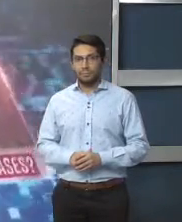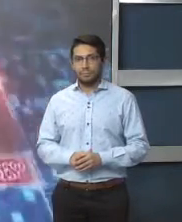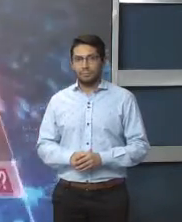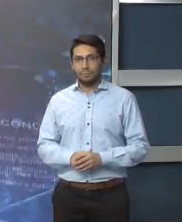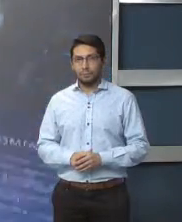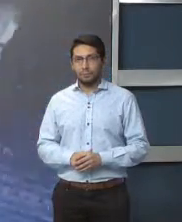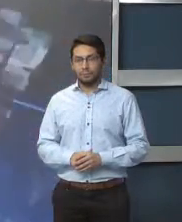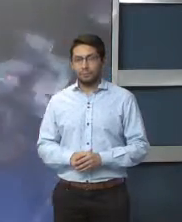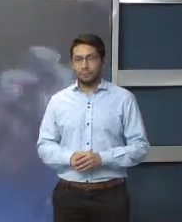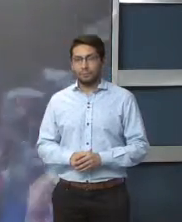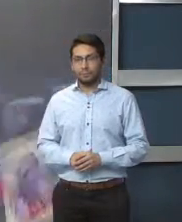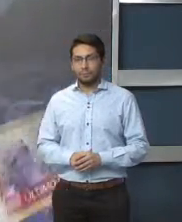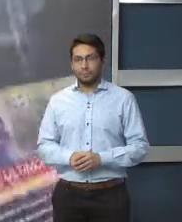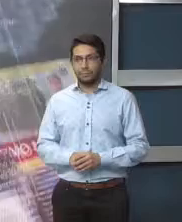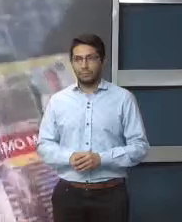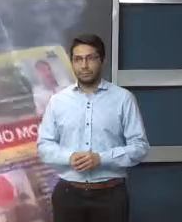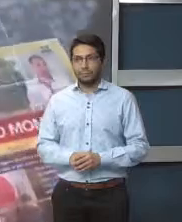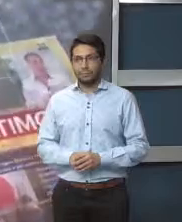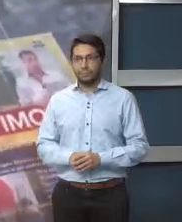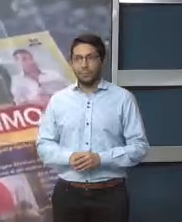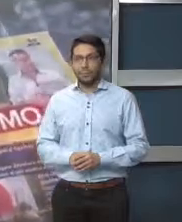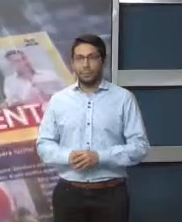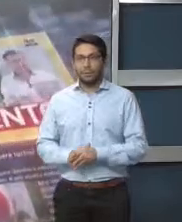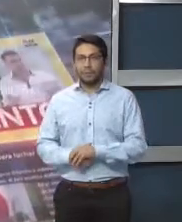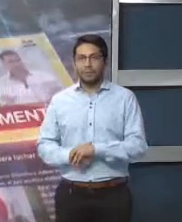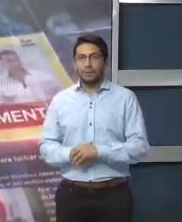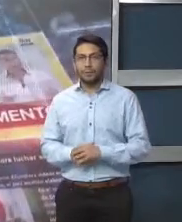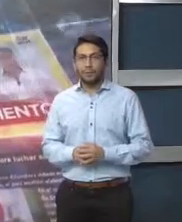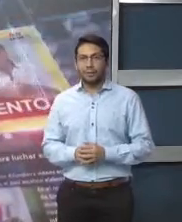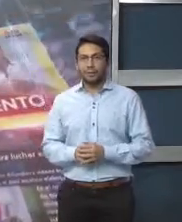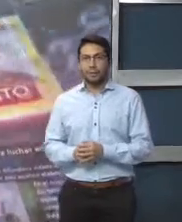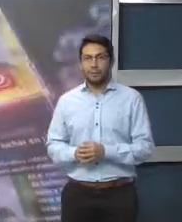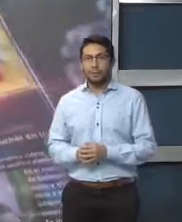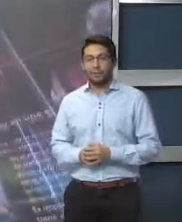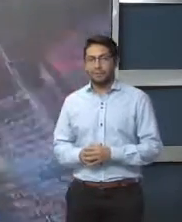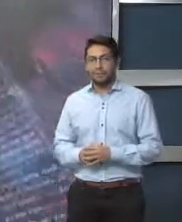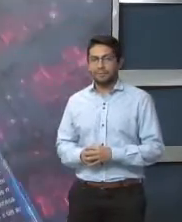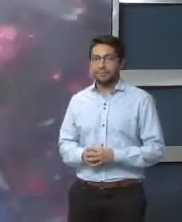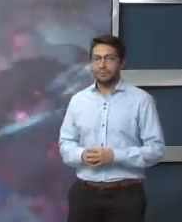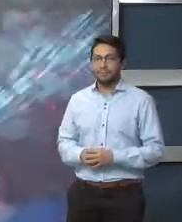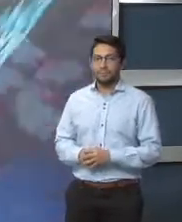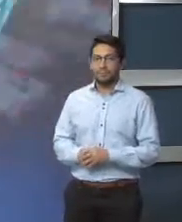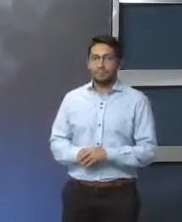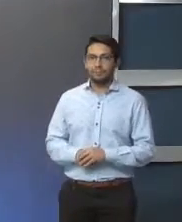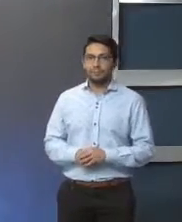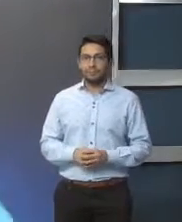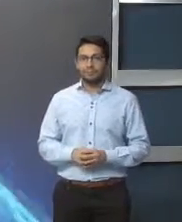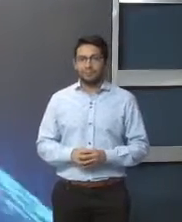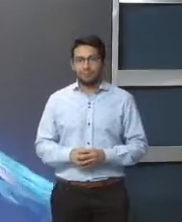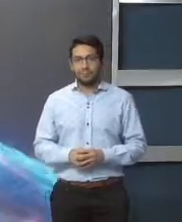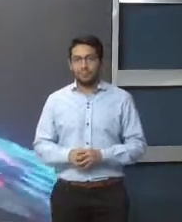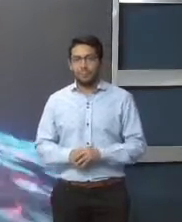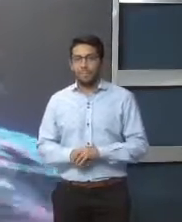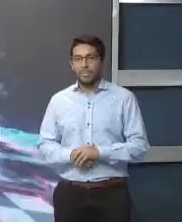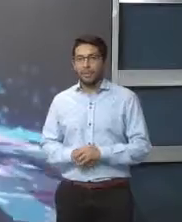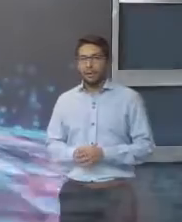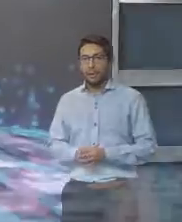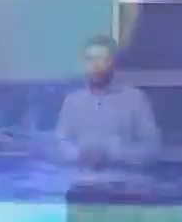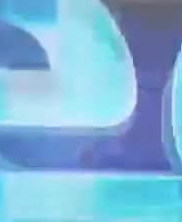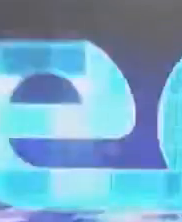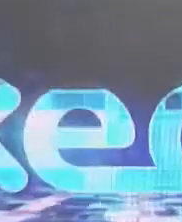adecuaciones a las condiciones de cada unidad. Bien. Muchas gracias, Mónica. Que tengan buenas tardes. Gracias a ustedes. Hasta luego.